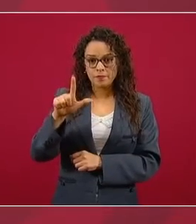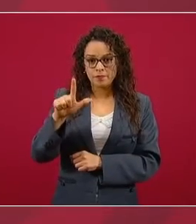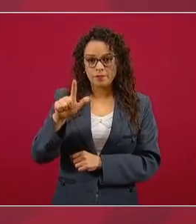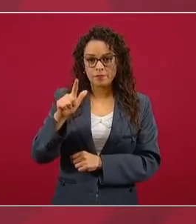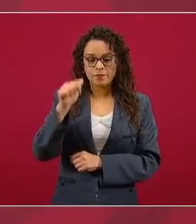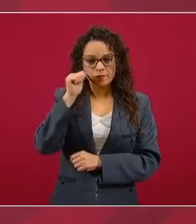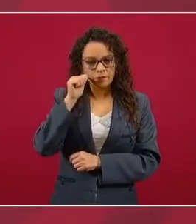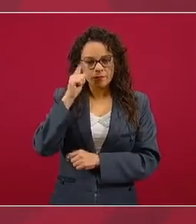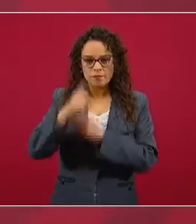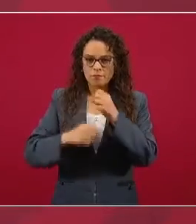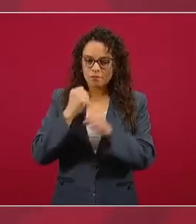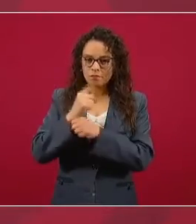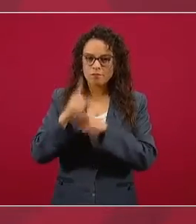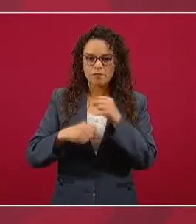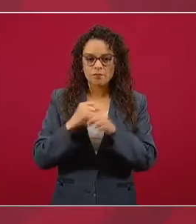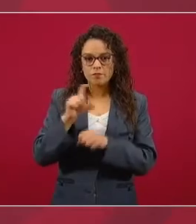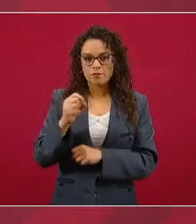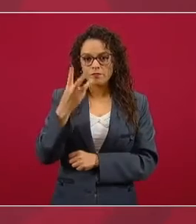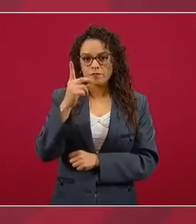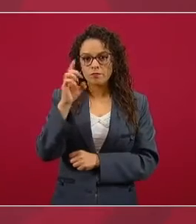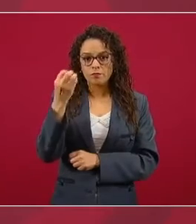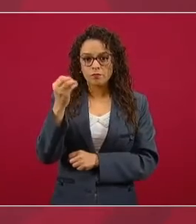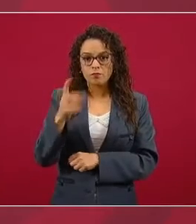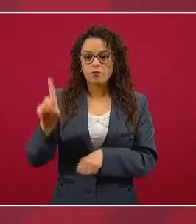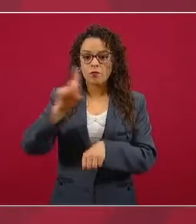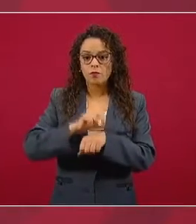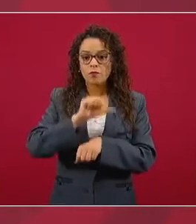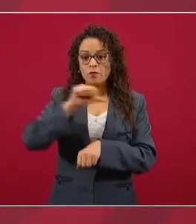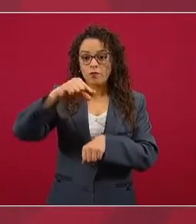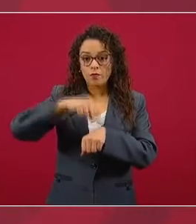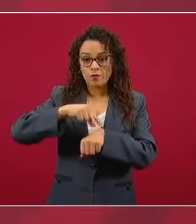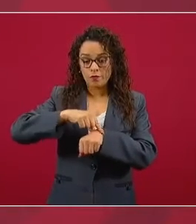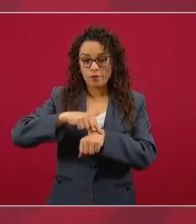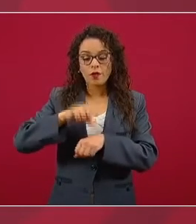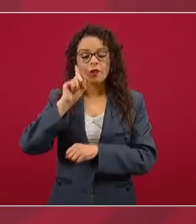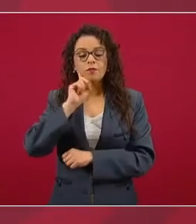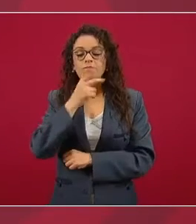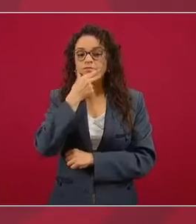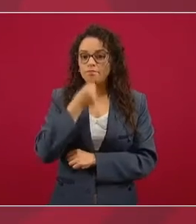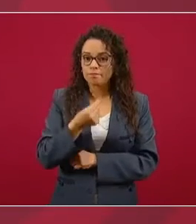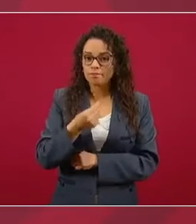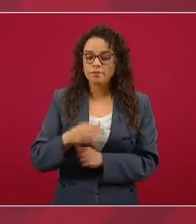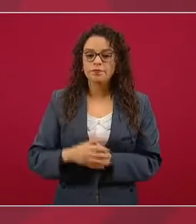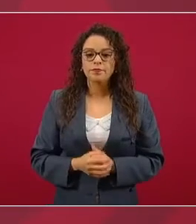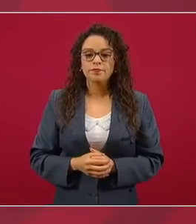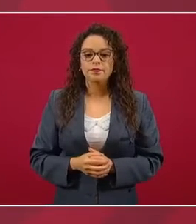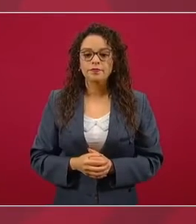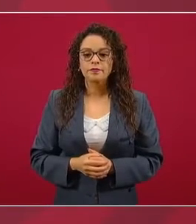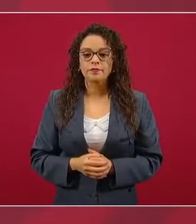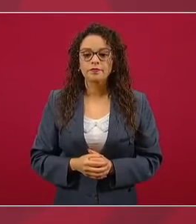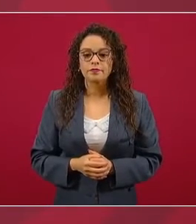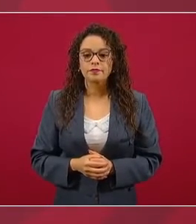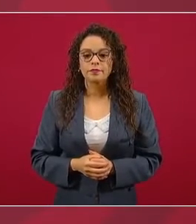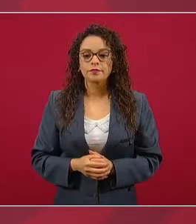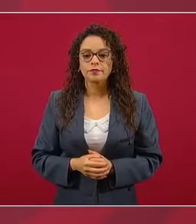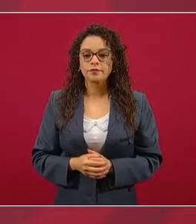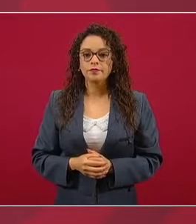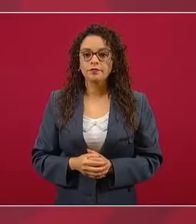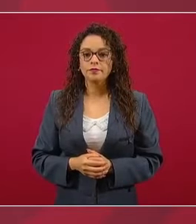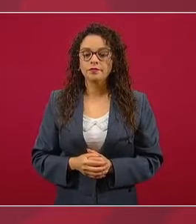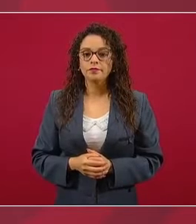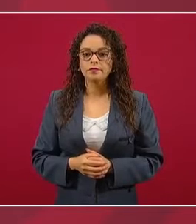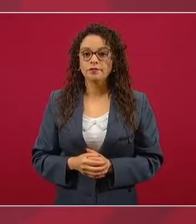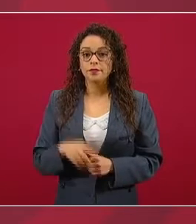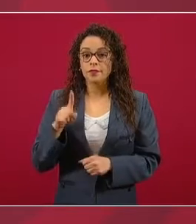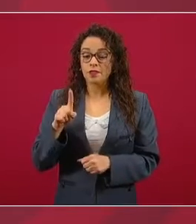octubre conmemoramos el Día del Médico y de las Médicas. Una profesión con alto